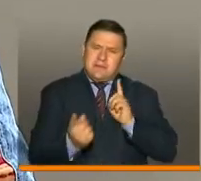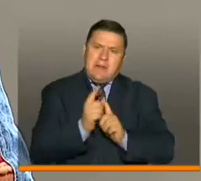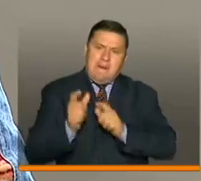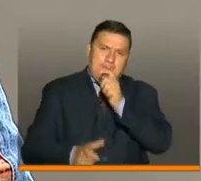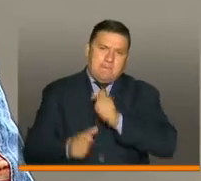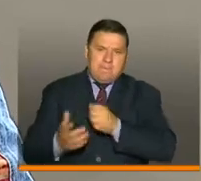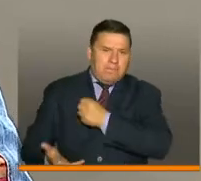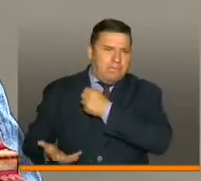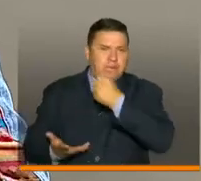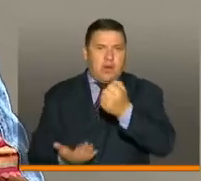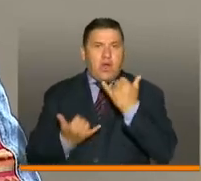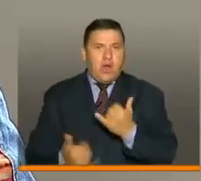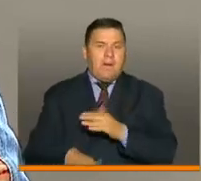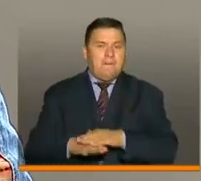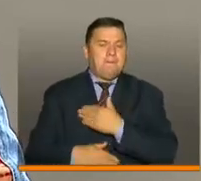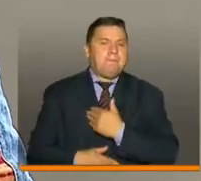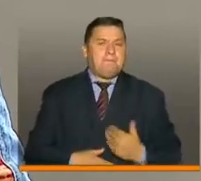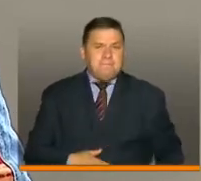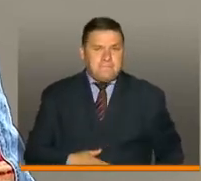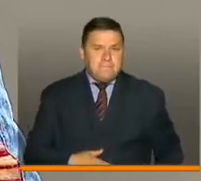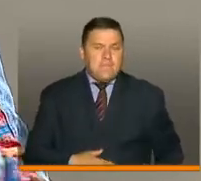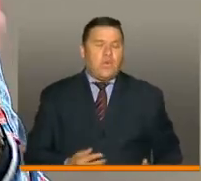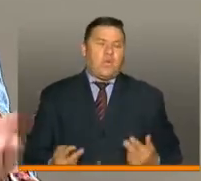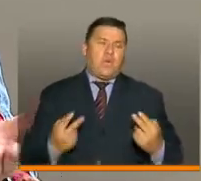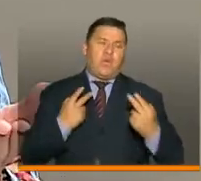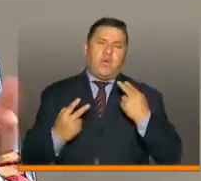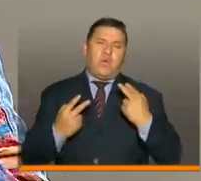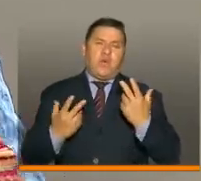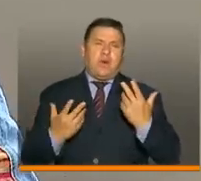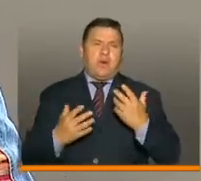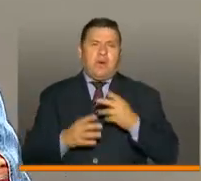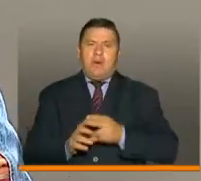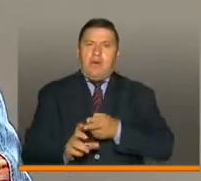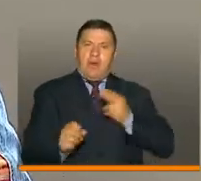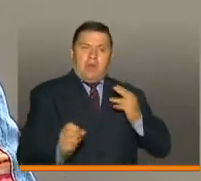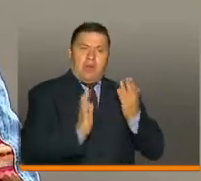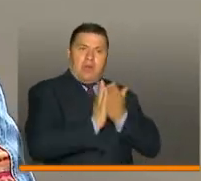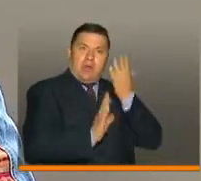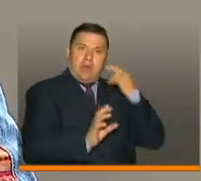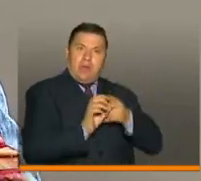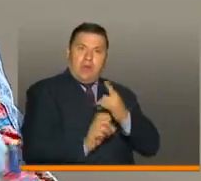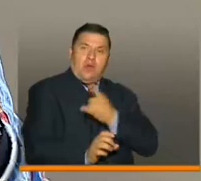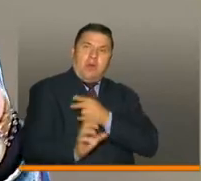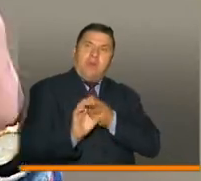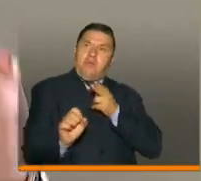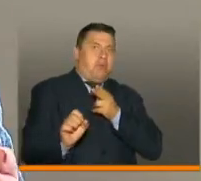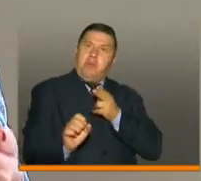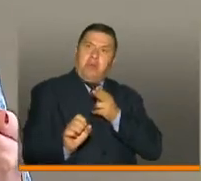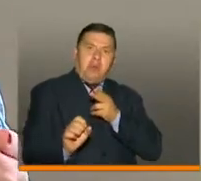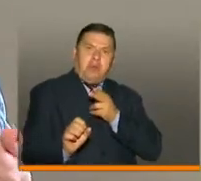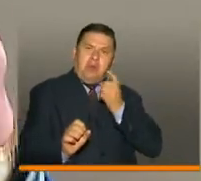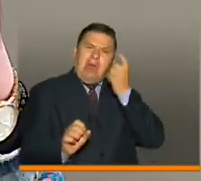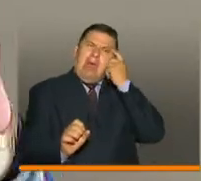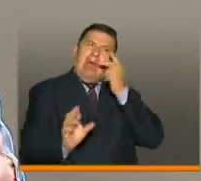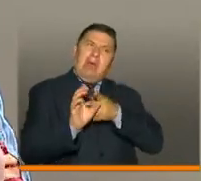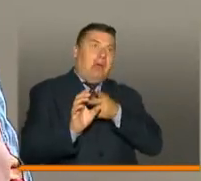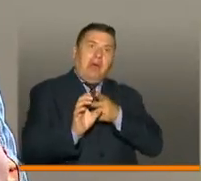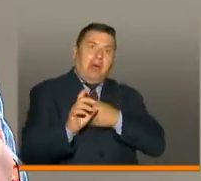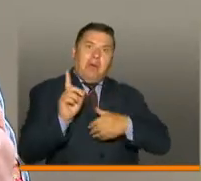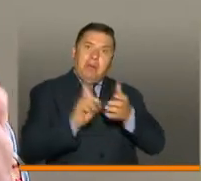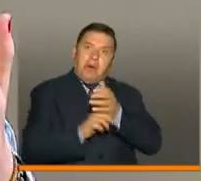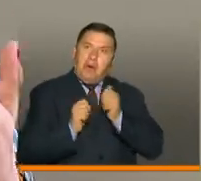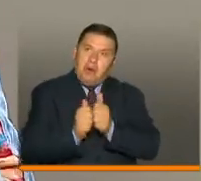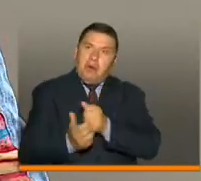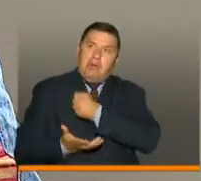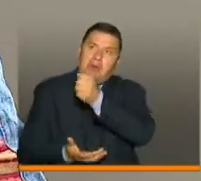gente con recursos, que hoy, presidente, además nos dejan ver cómo la deserción, por ejemplo, en educación superior no fue lo que se pensaba y logramos